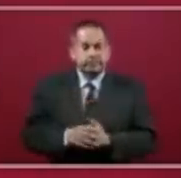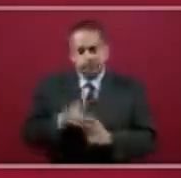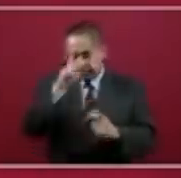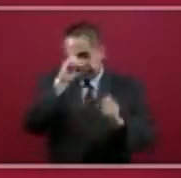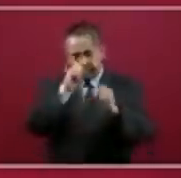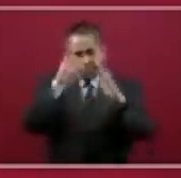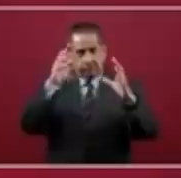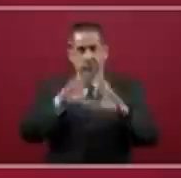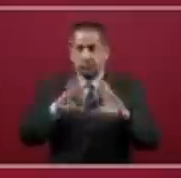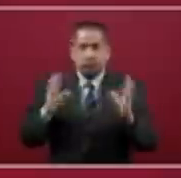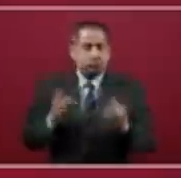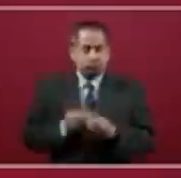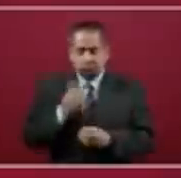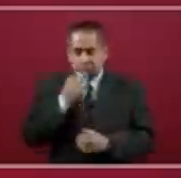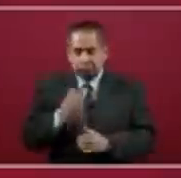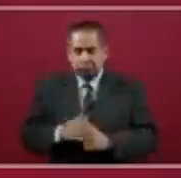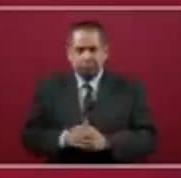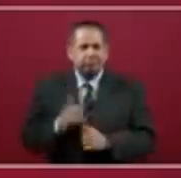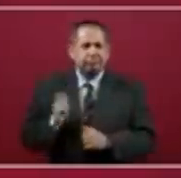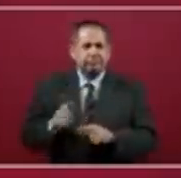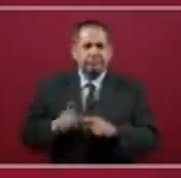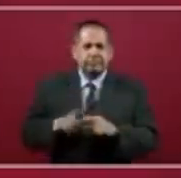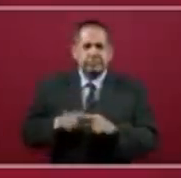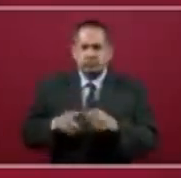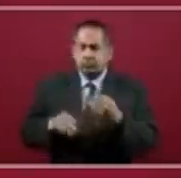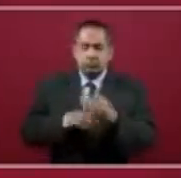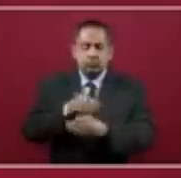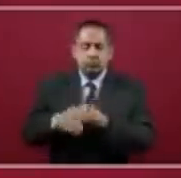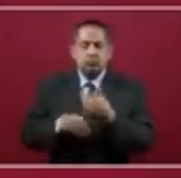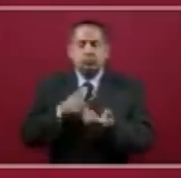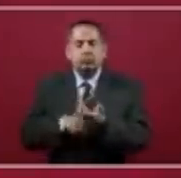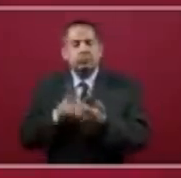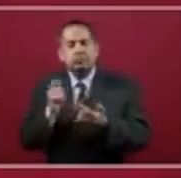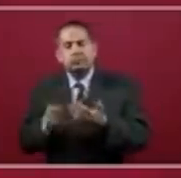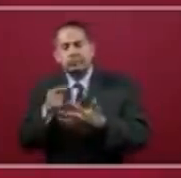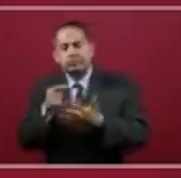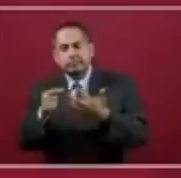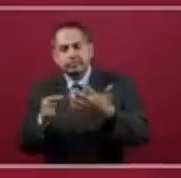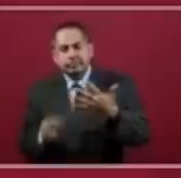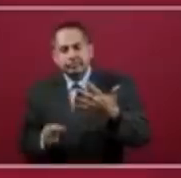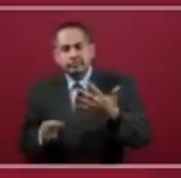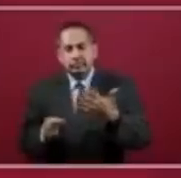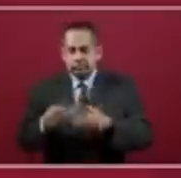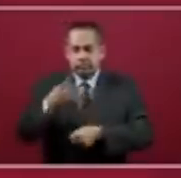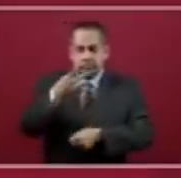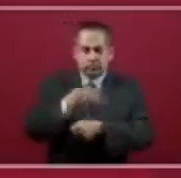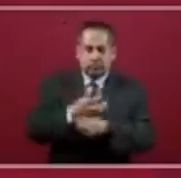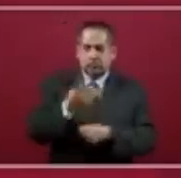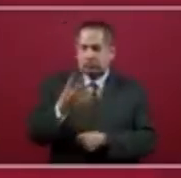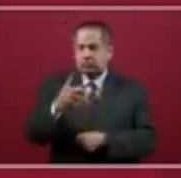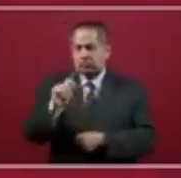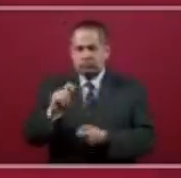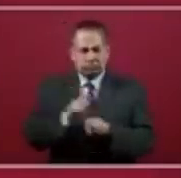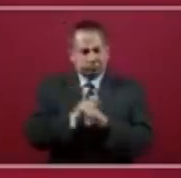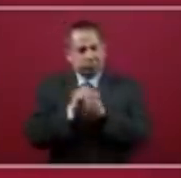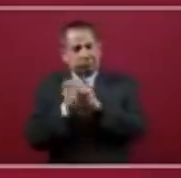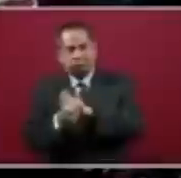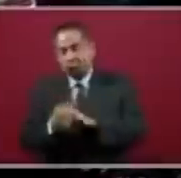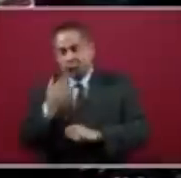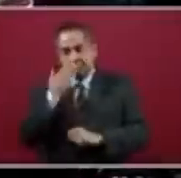de conjunto de todo lo que significa el lograr la cuarta transformación de la vida